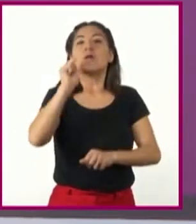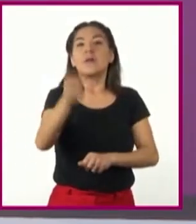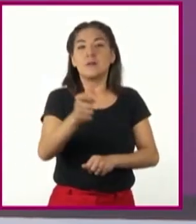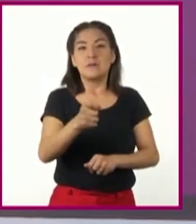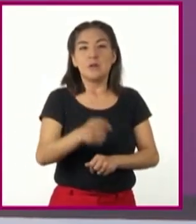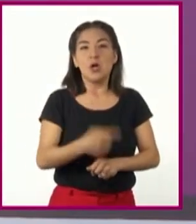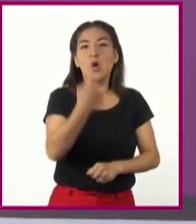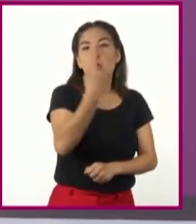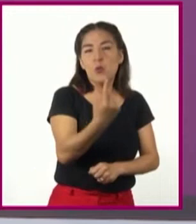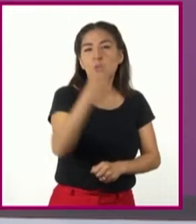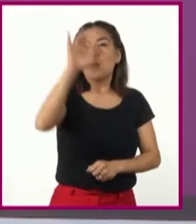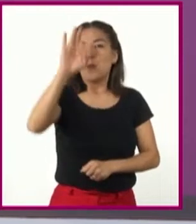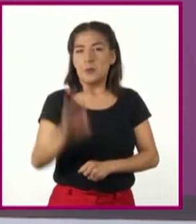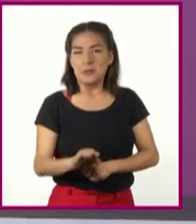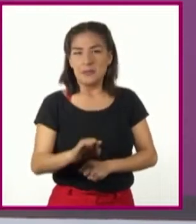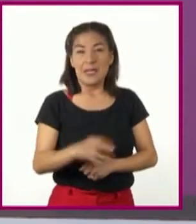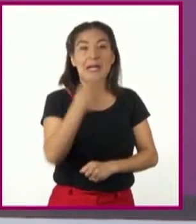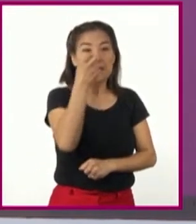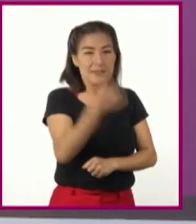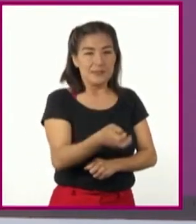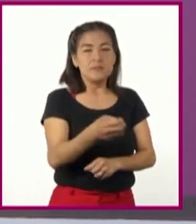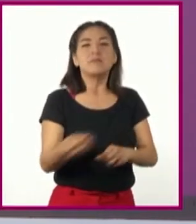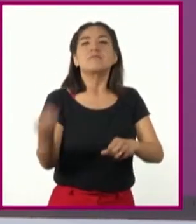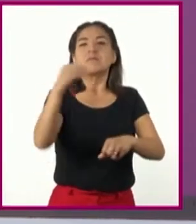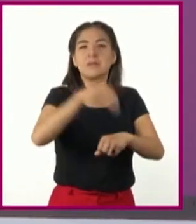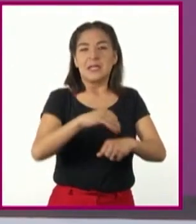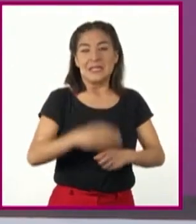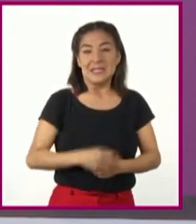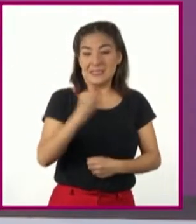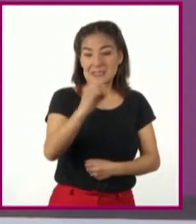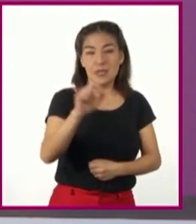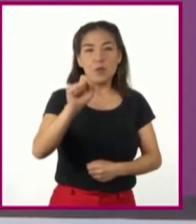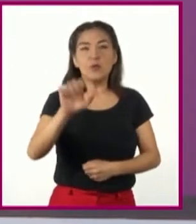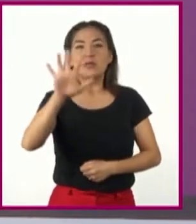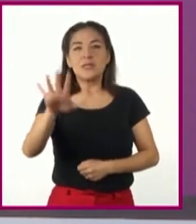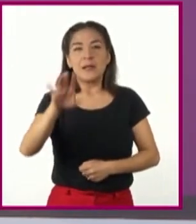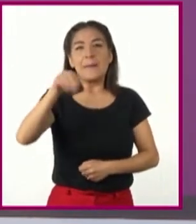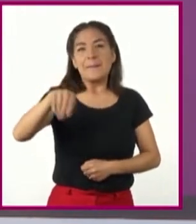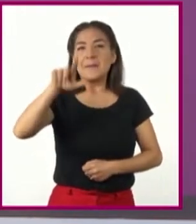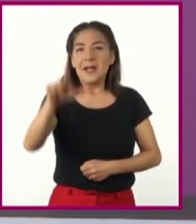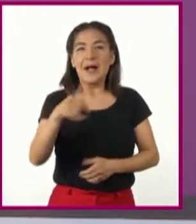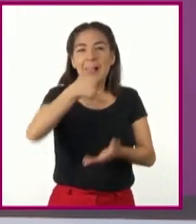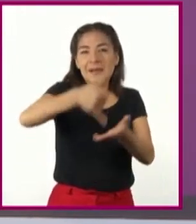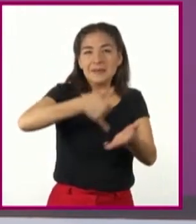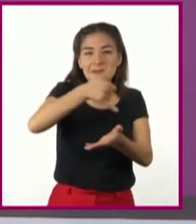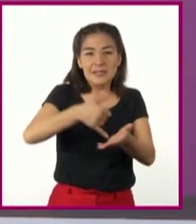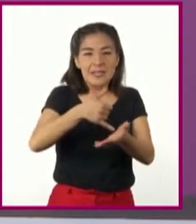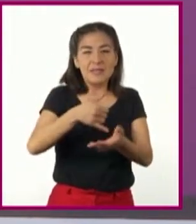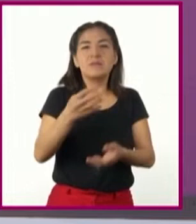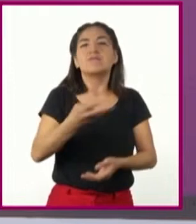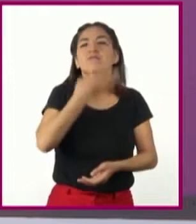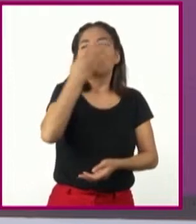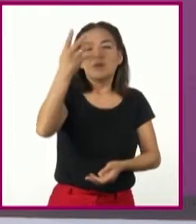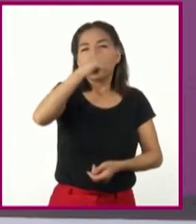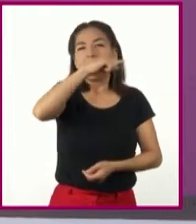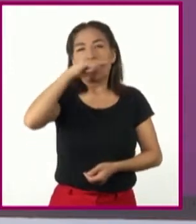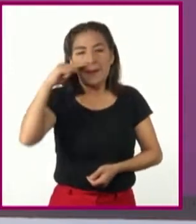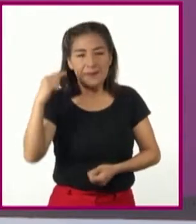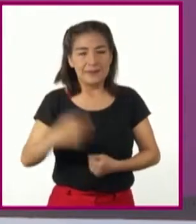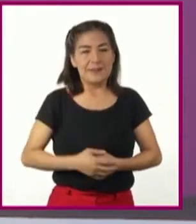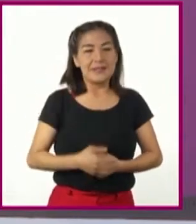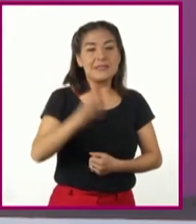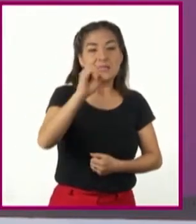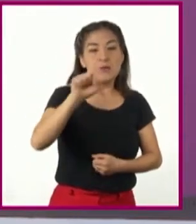al 1%. Por ello se agrega 0.5 mililitros de aceite esencial de canela,